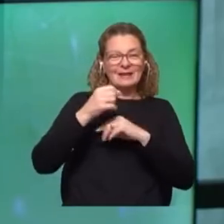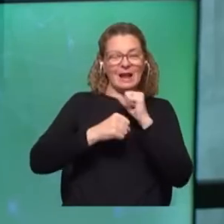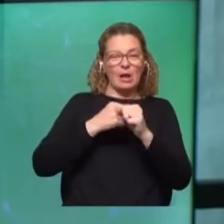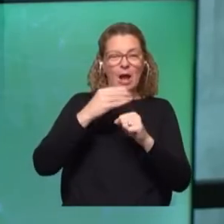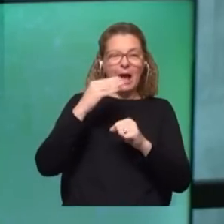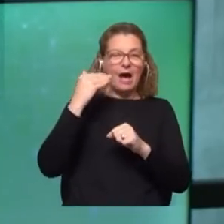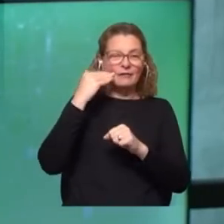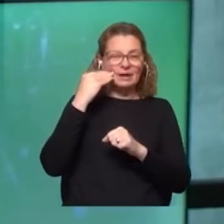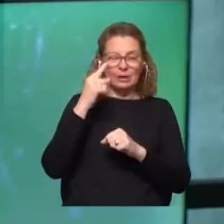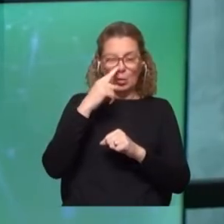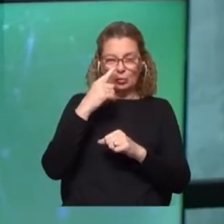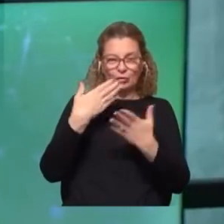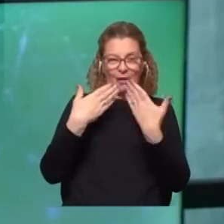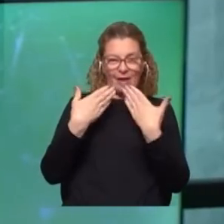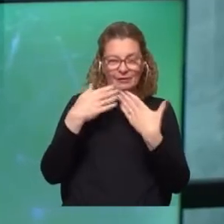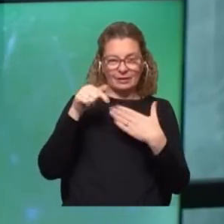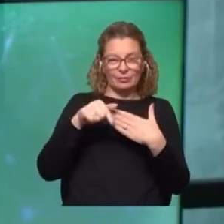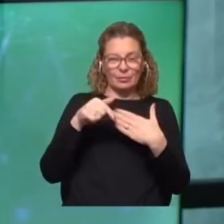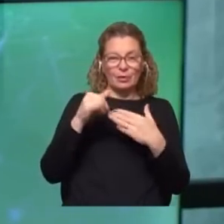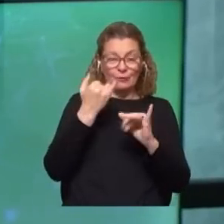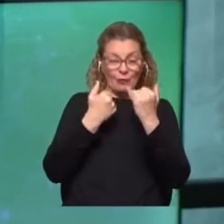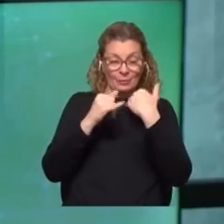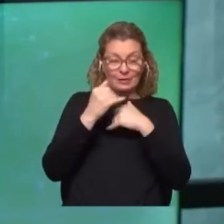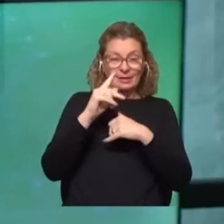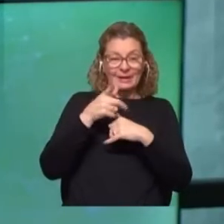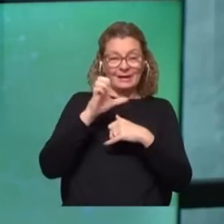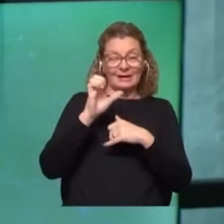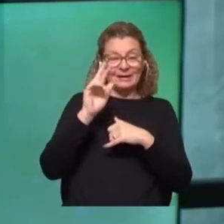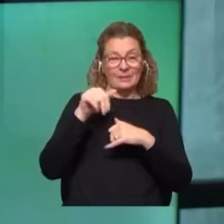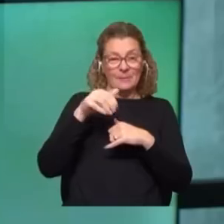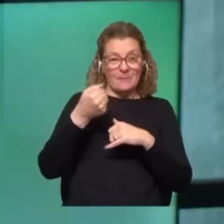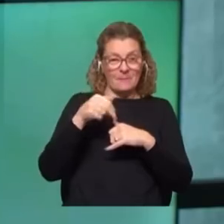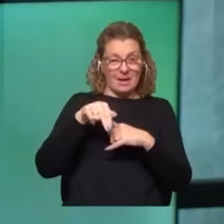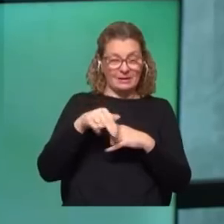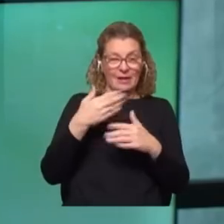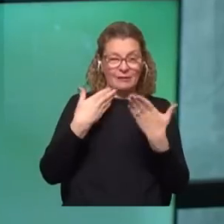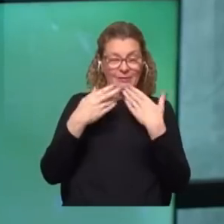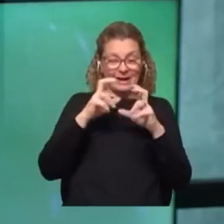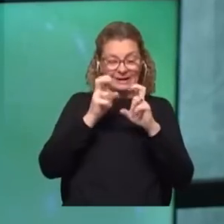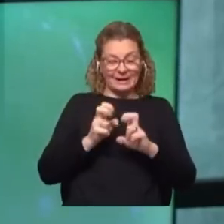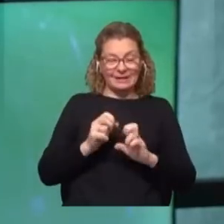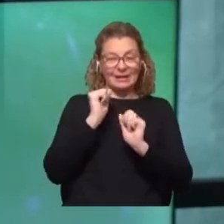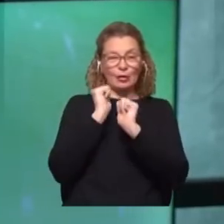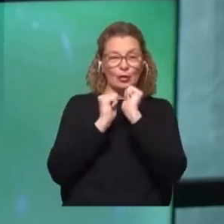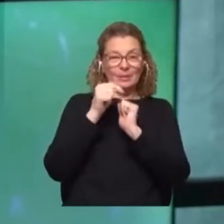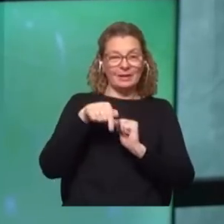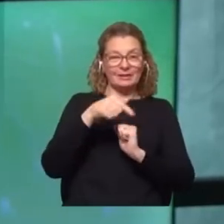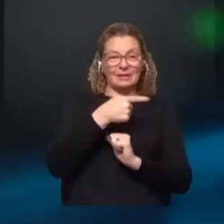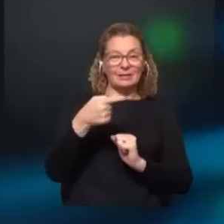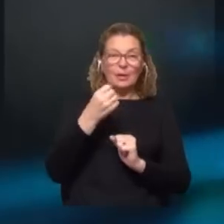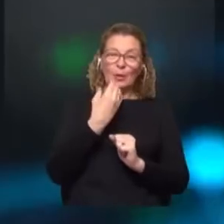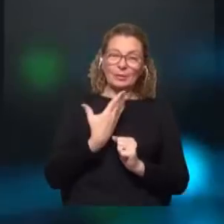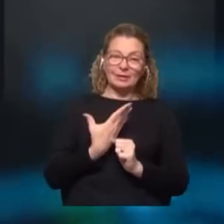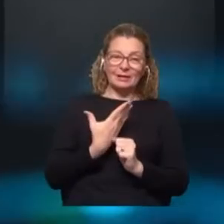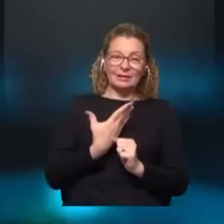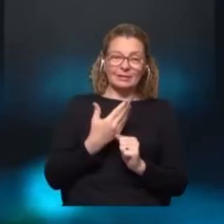junio y de eso hablará con esa información Germán de agosto en la primera columna de análisis económico de esta semana Cómo te va